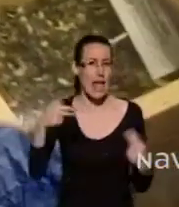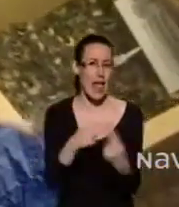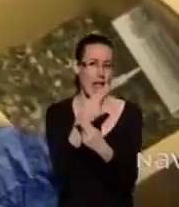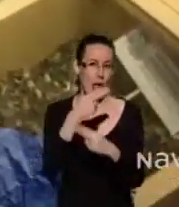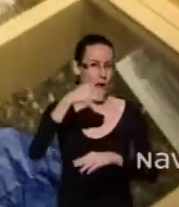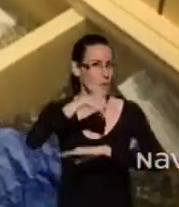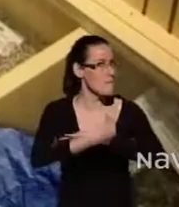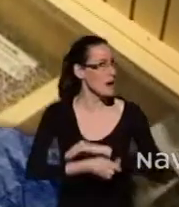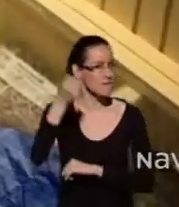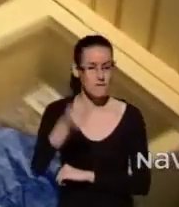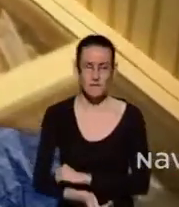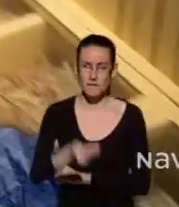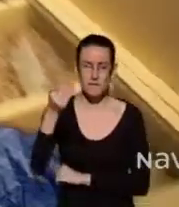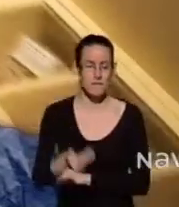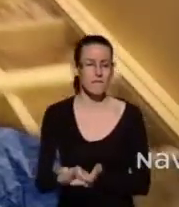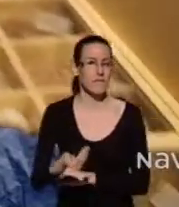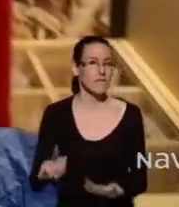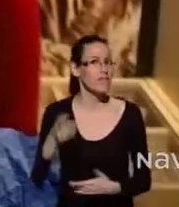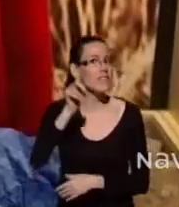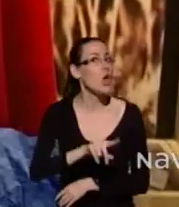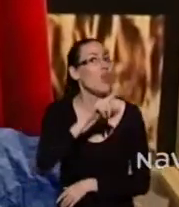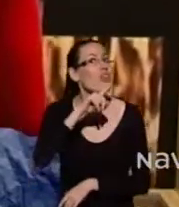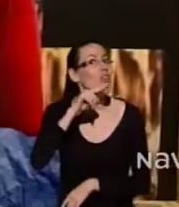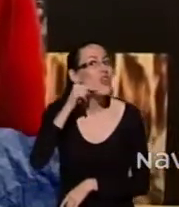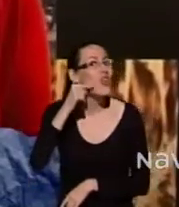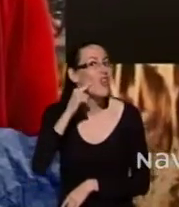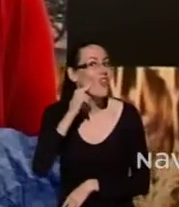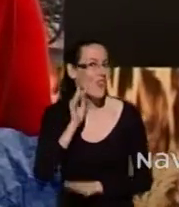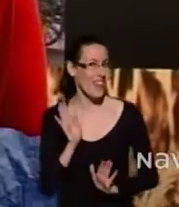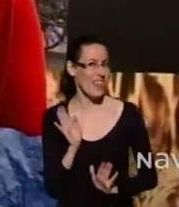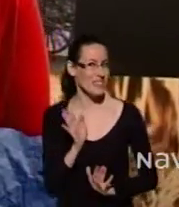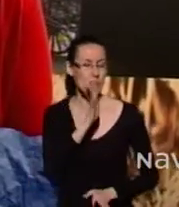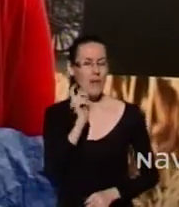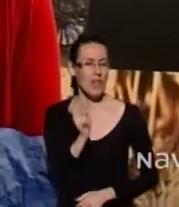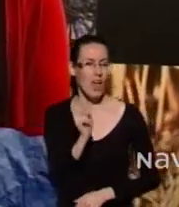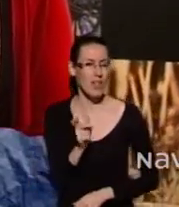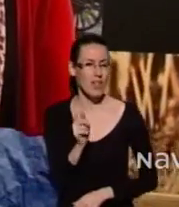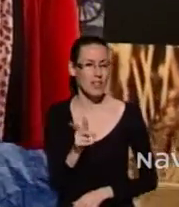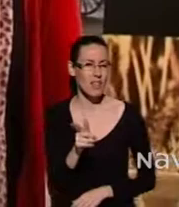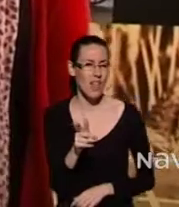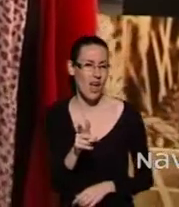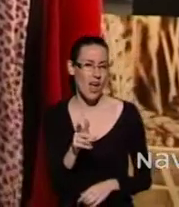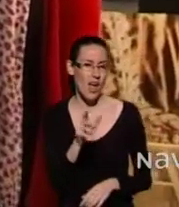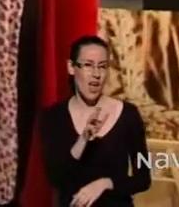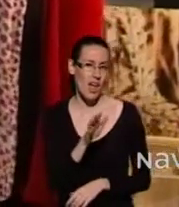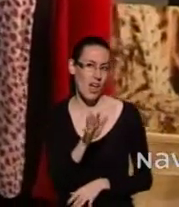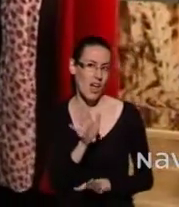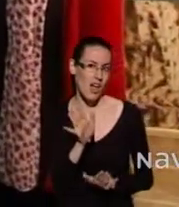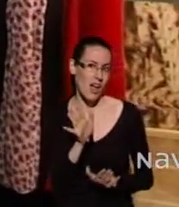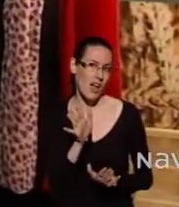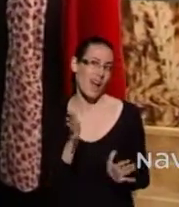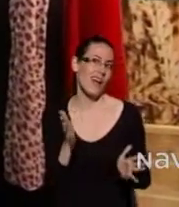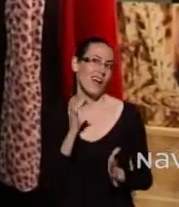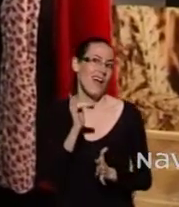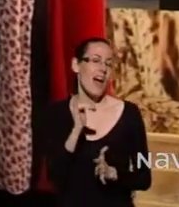hablamos de también los dulces, porque en determinadas ocasiones del año pues eran los dulces